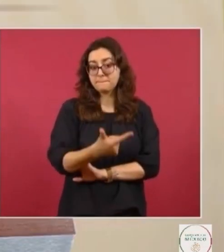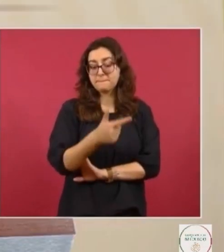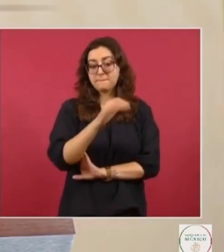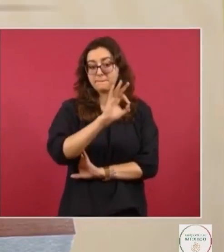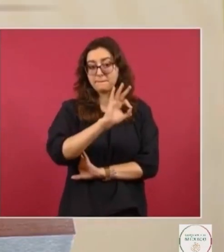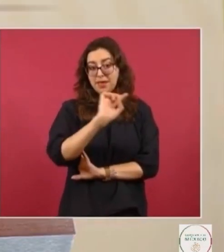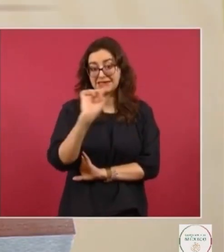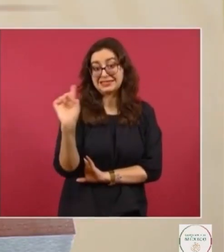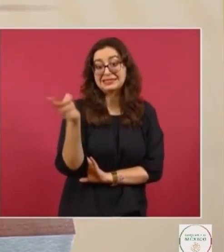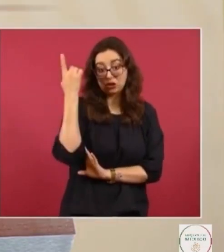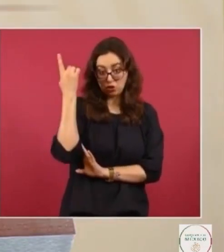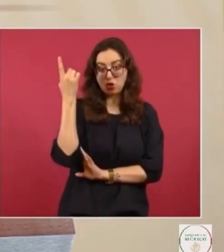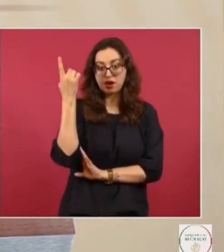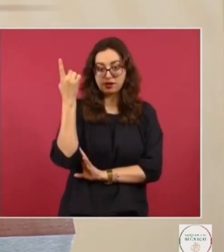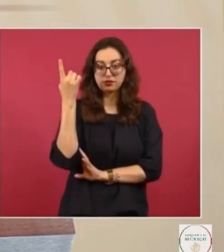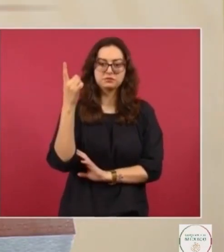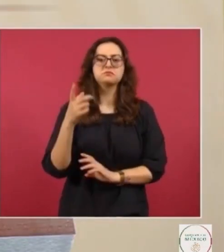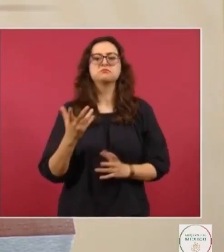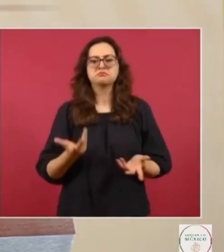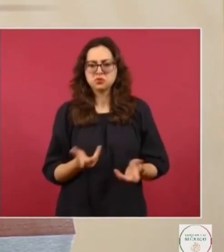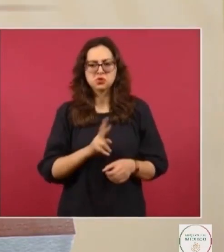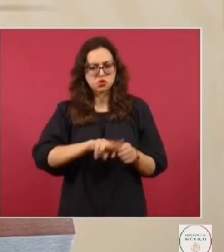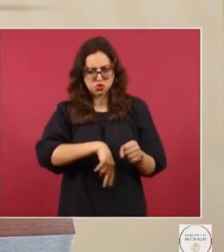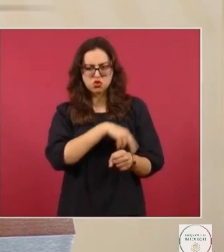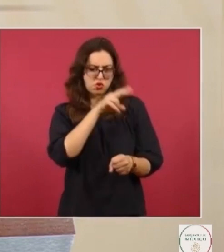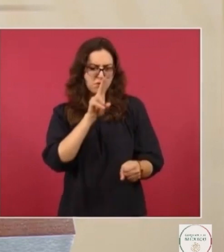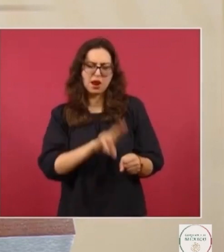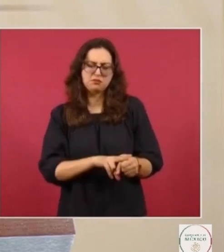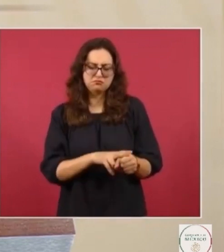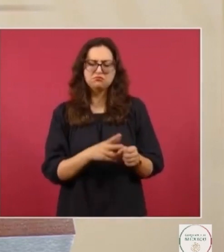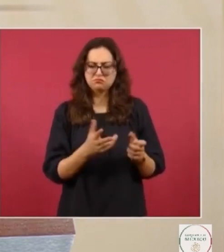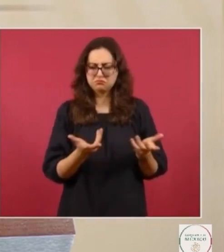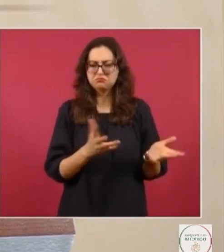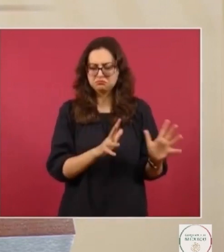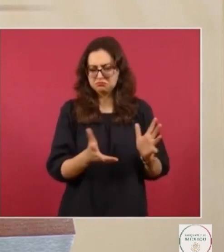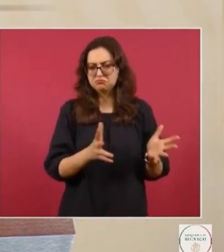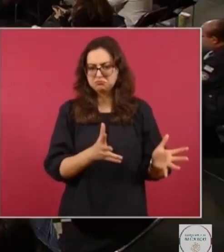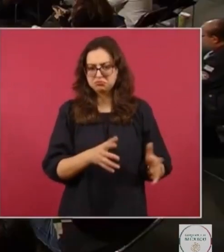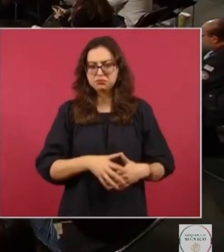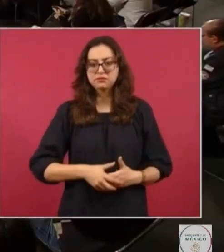Es más o menos lo que estimamos, un poquito menos.